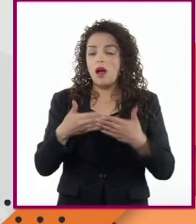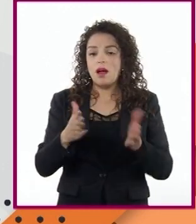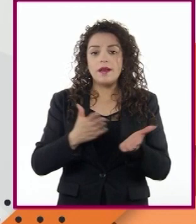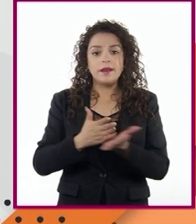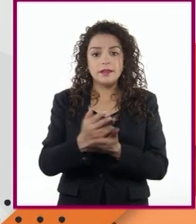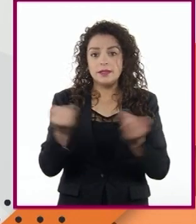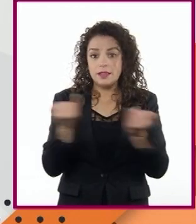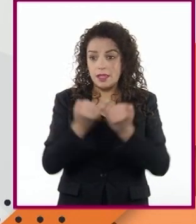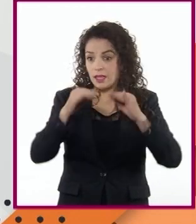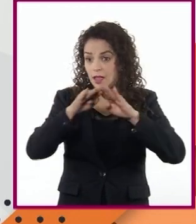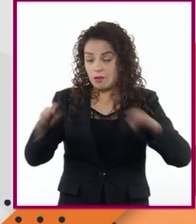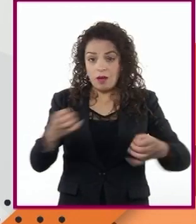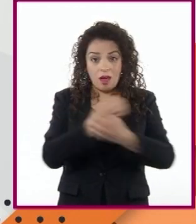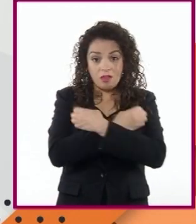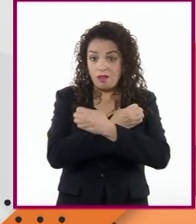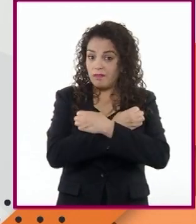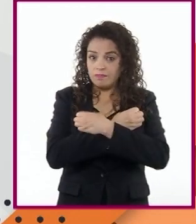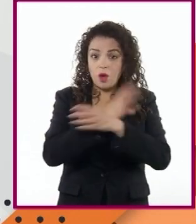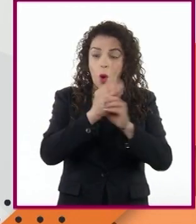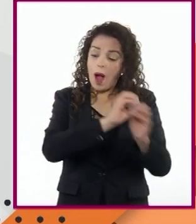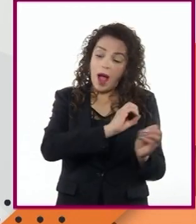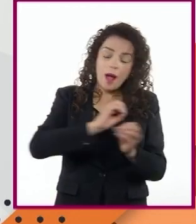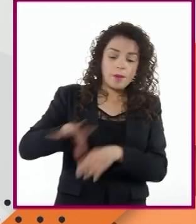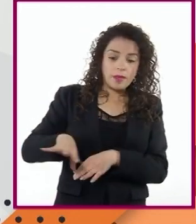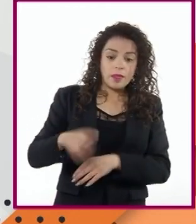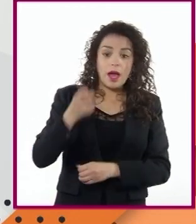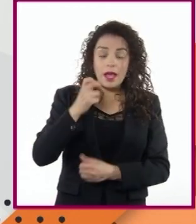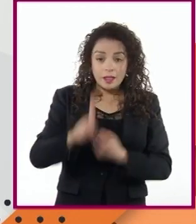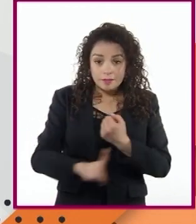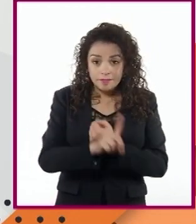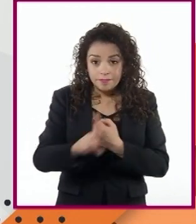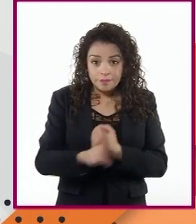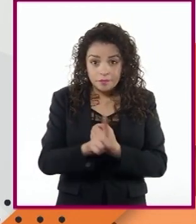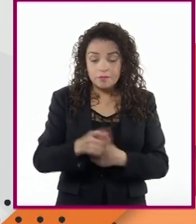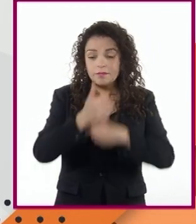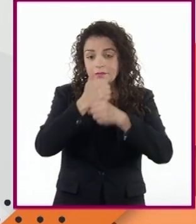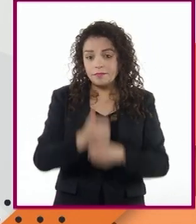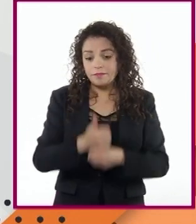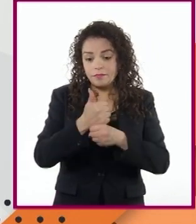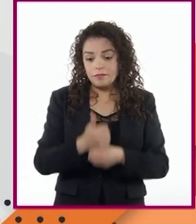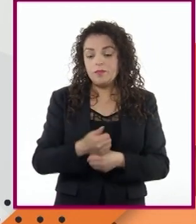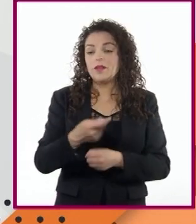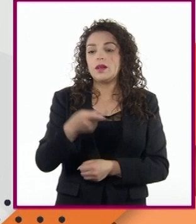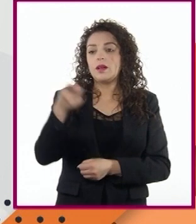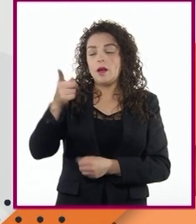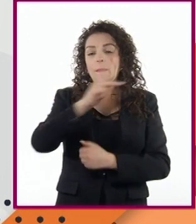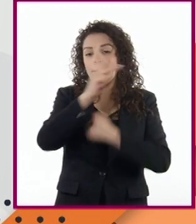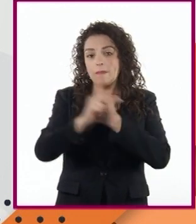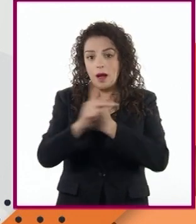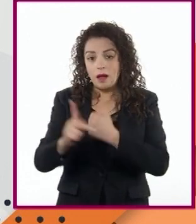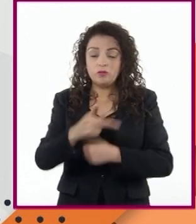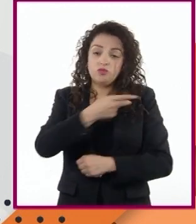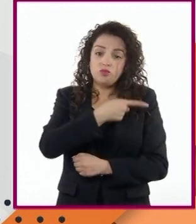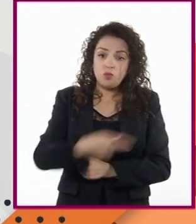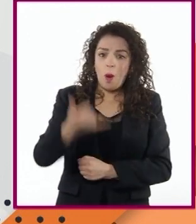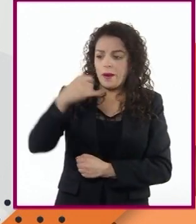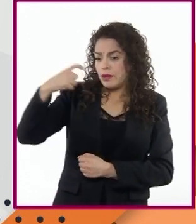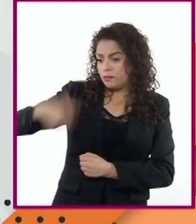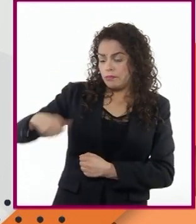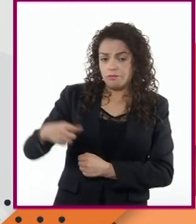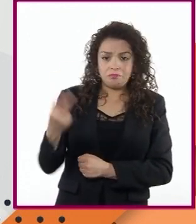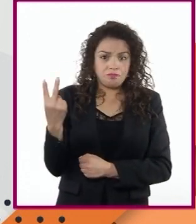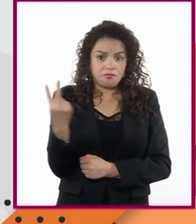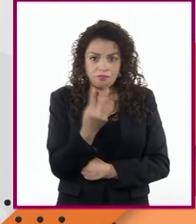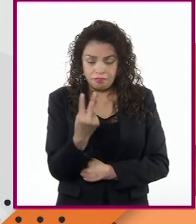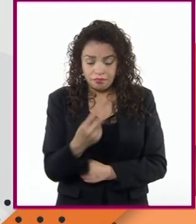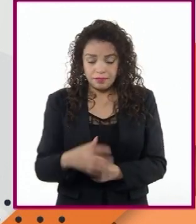abandono. Unos problemas que afectaban tanto a los niños de los países ricos como pobres. En este sentido,